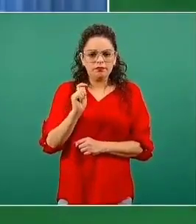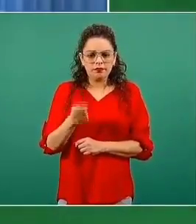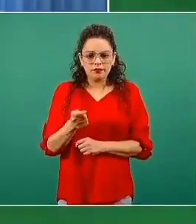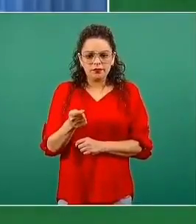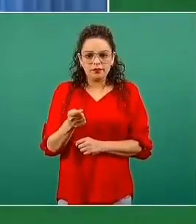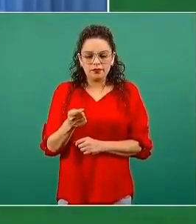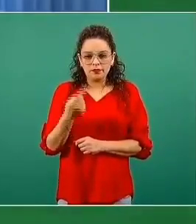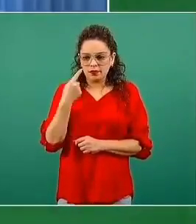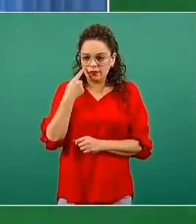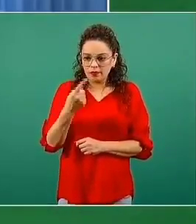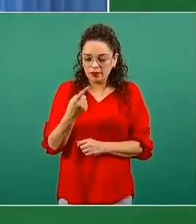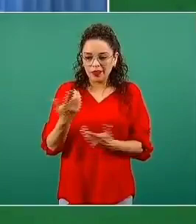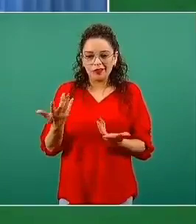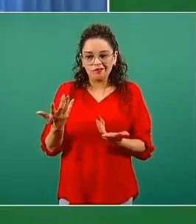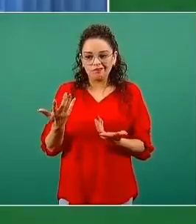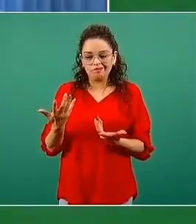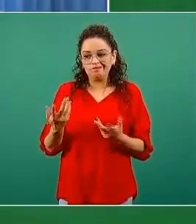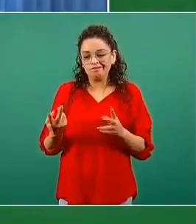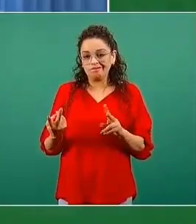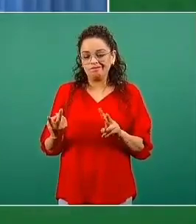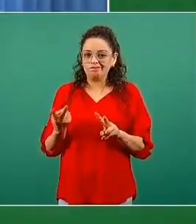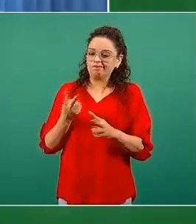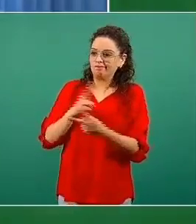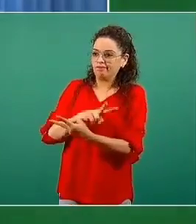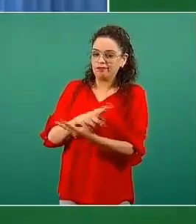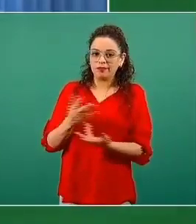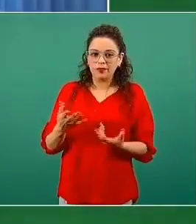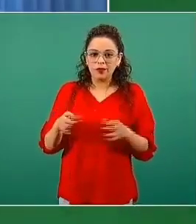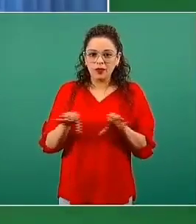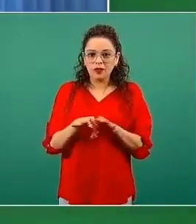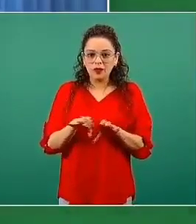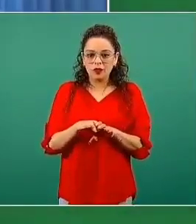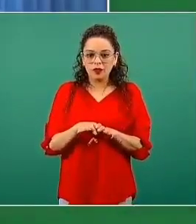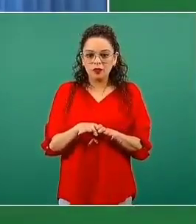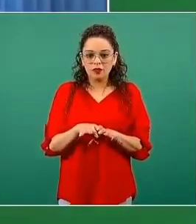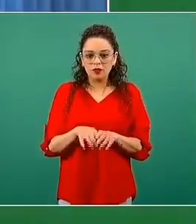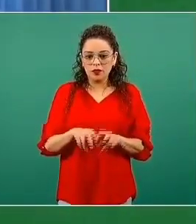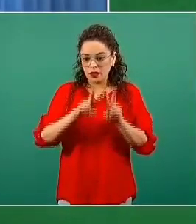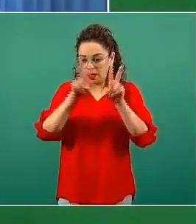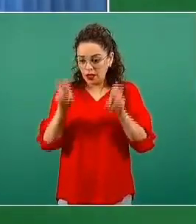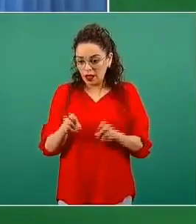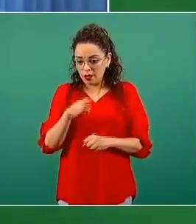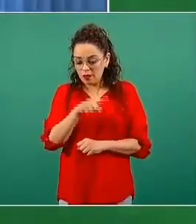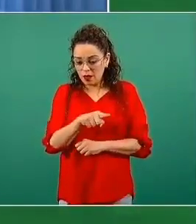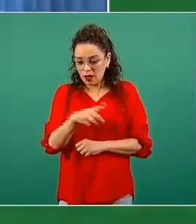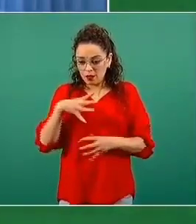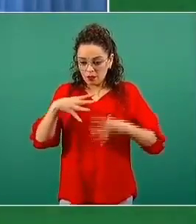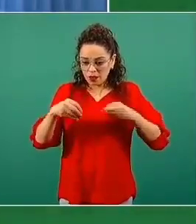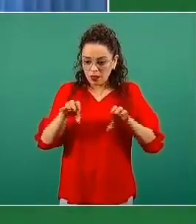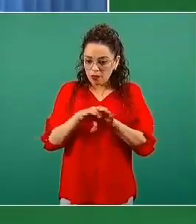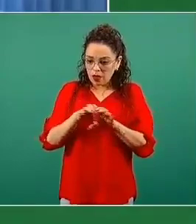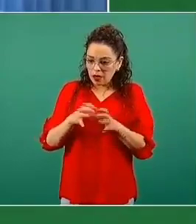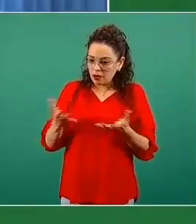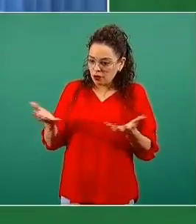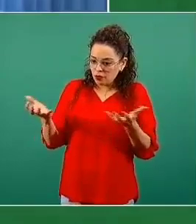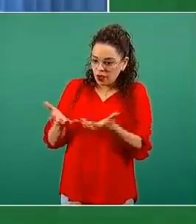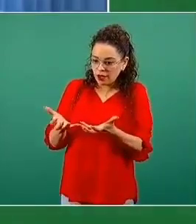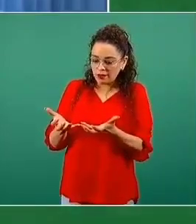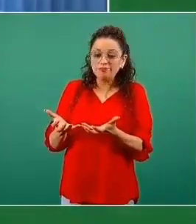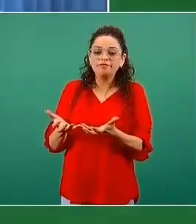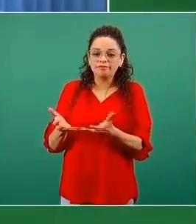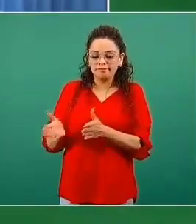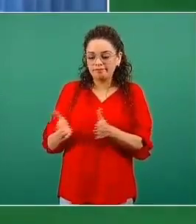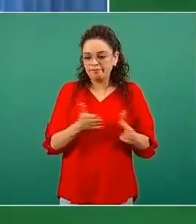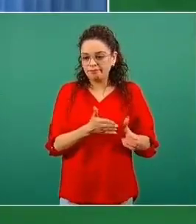lo contrario en términos de respuesta con respecto a la pandemia. Y, en otras palabras, el sistema de salud